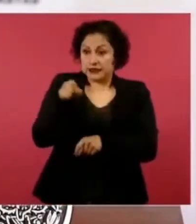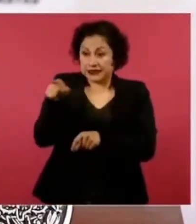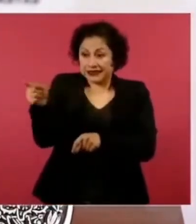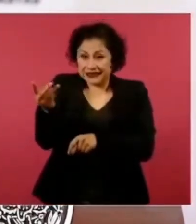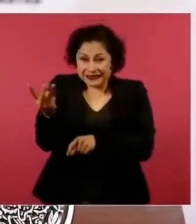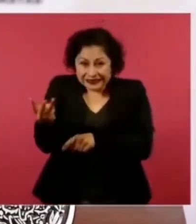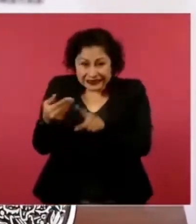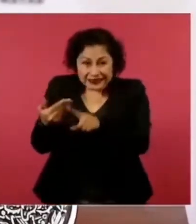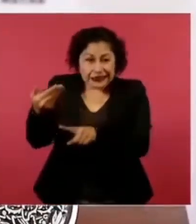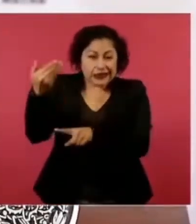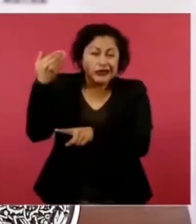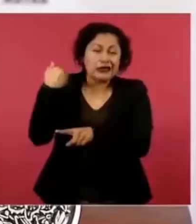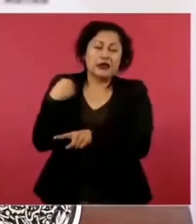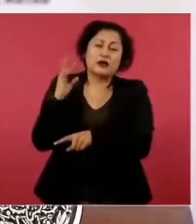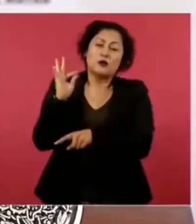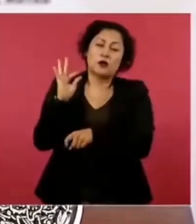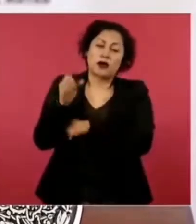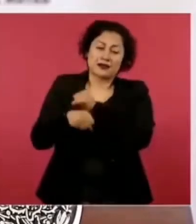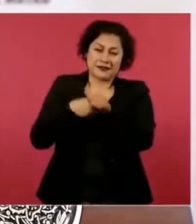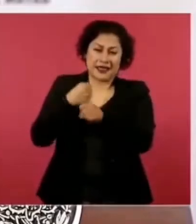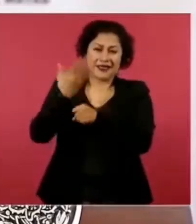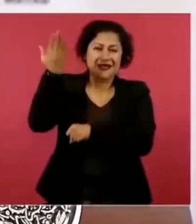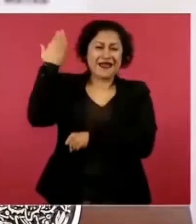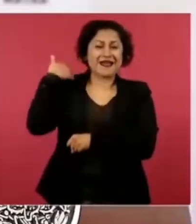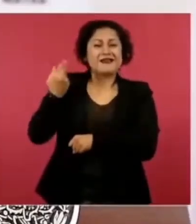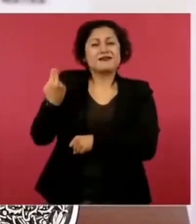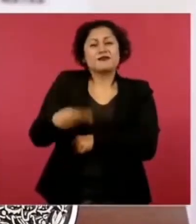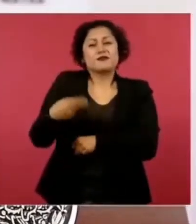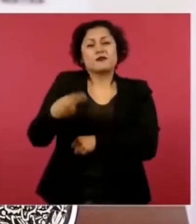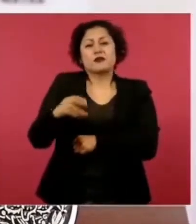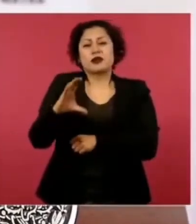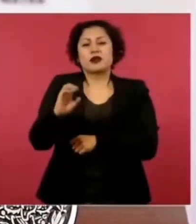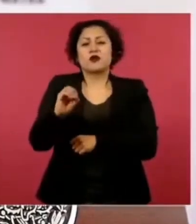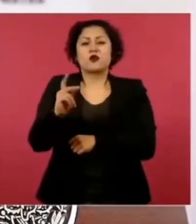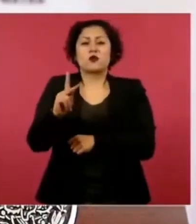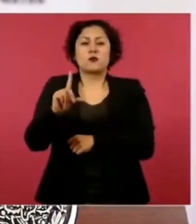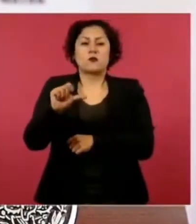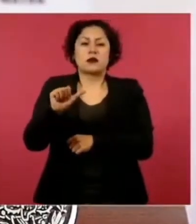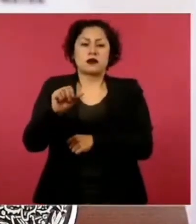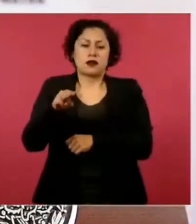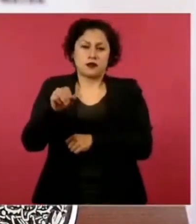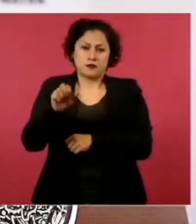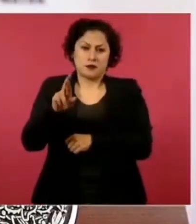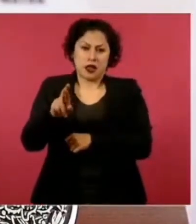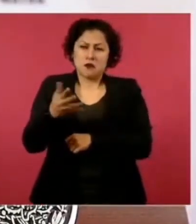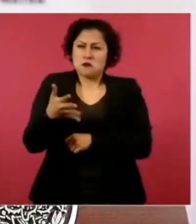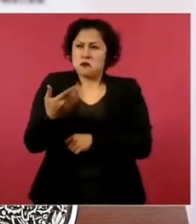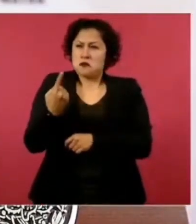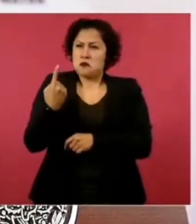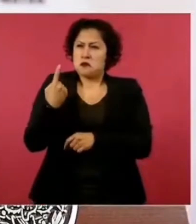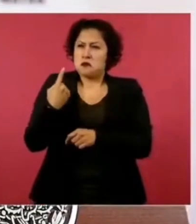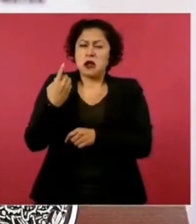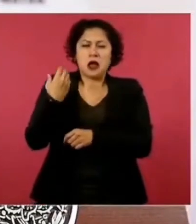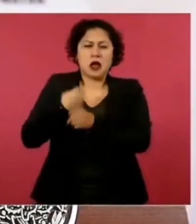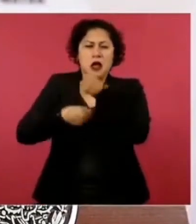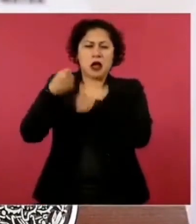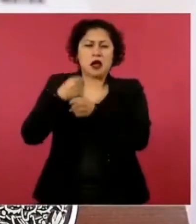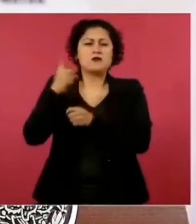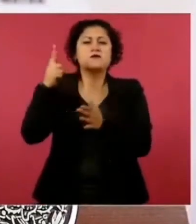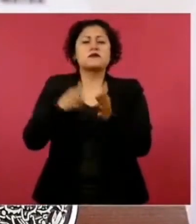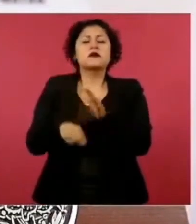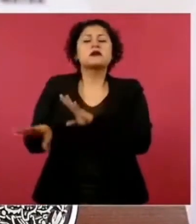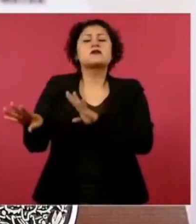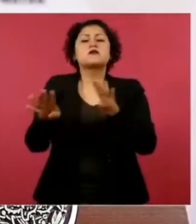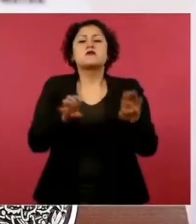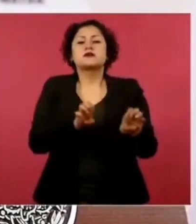años, que surgieron IMSS Coplamar allá en los años 80 y luego